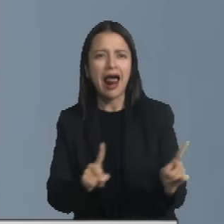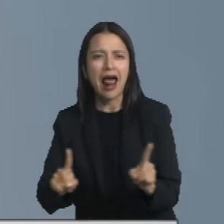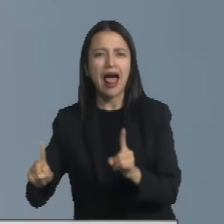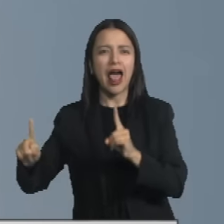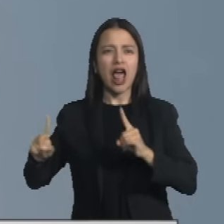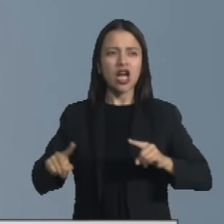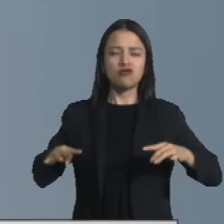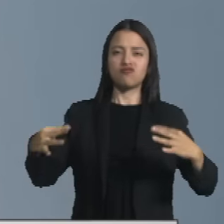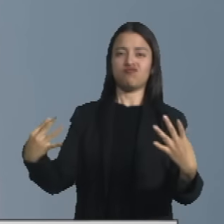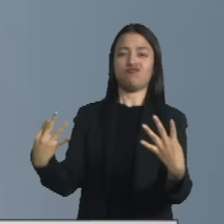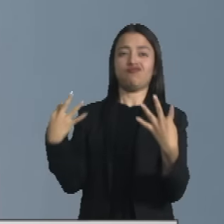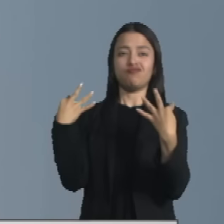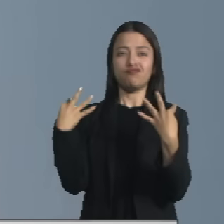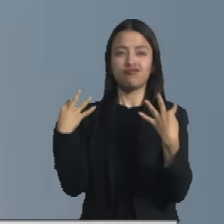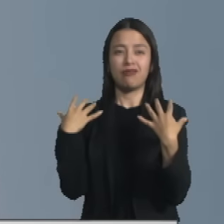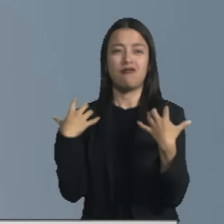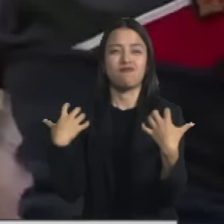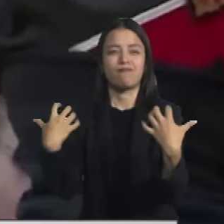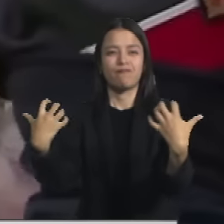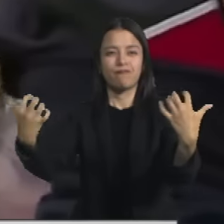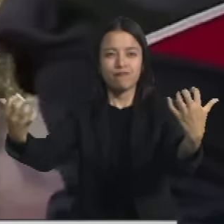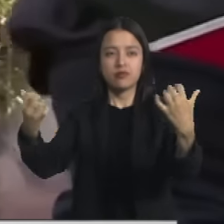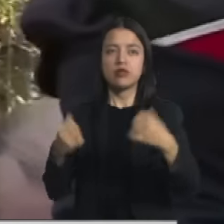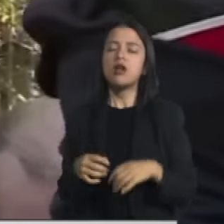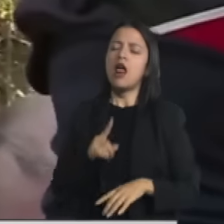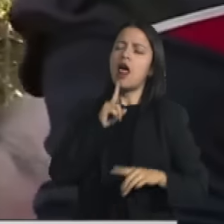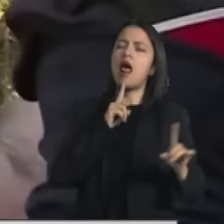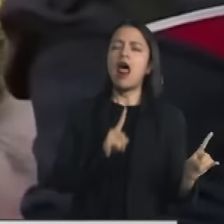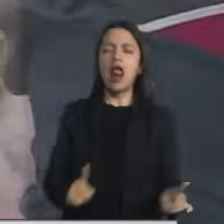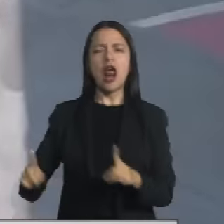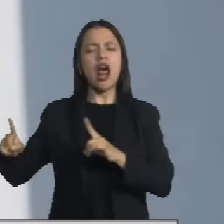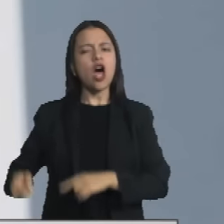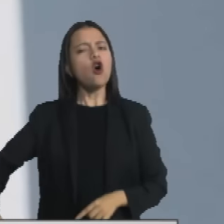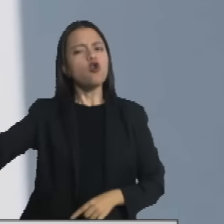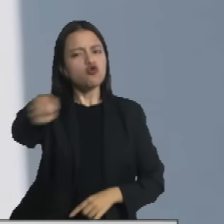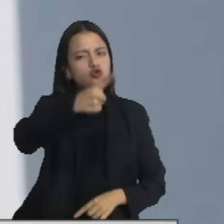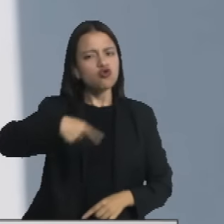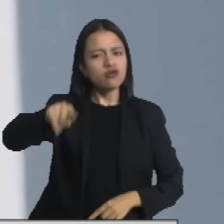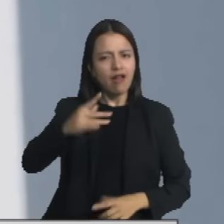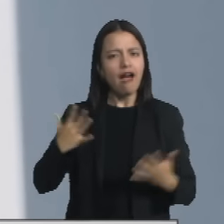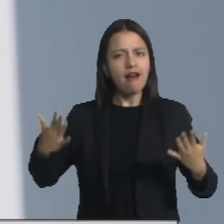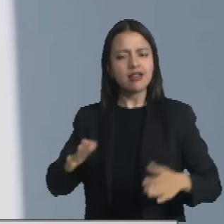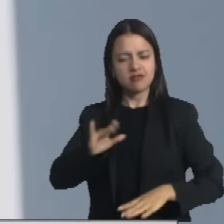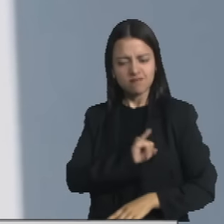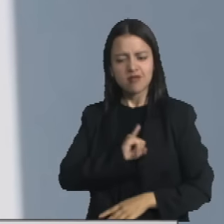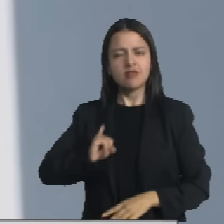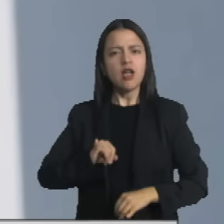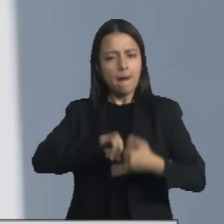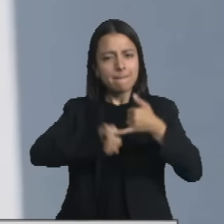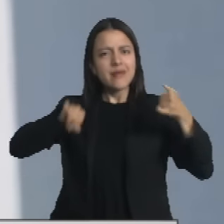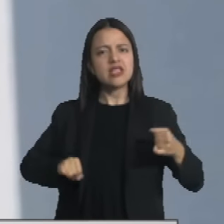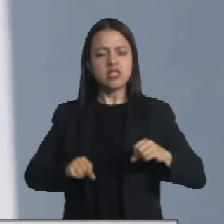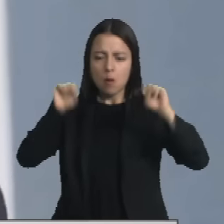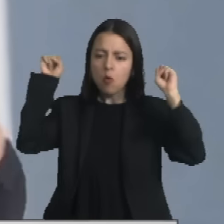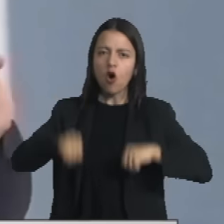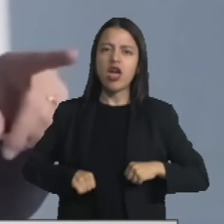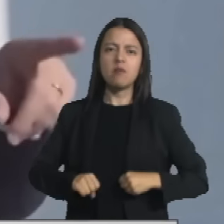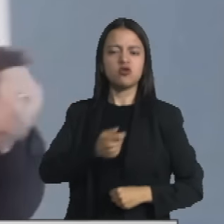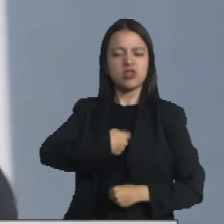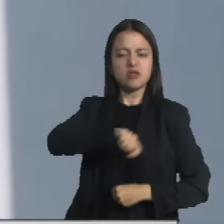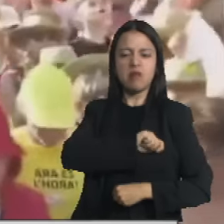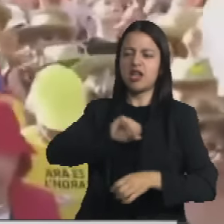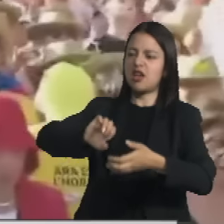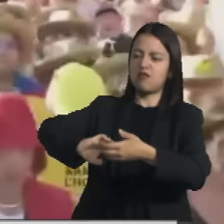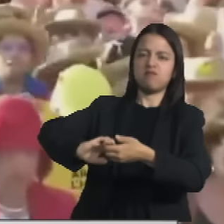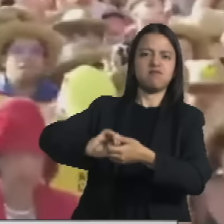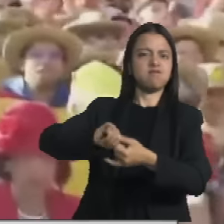capital catalana desde una plataforma cerca al Parlamento, diciéndoles que pretendía revivir el impulso independentista que sumió a España en una crisis